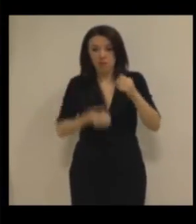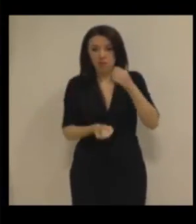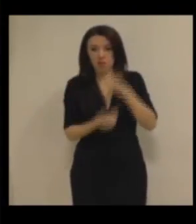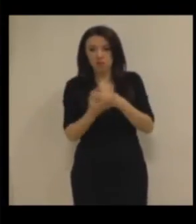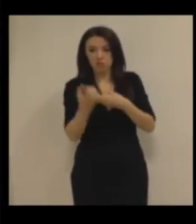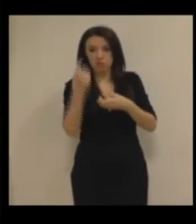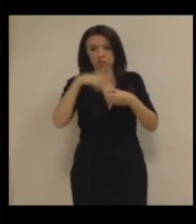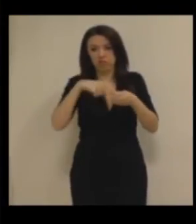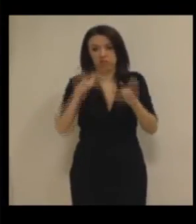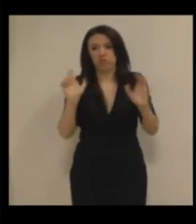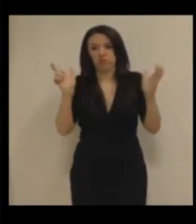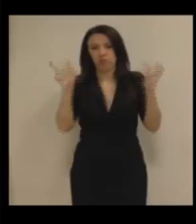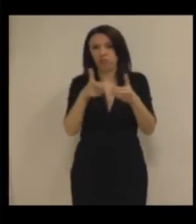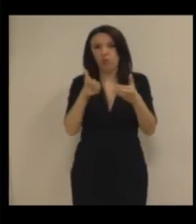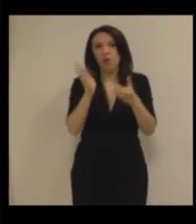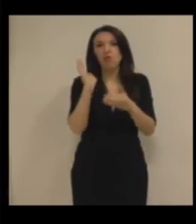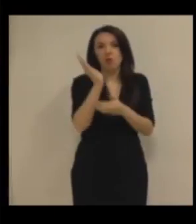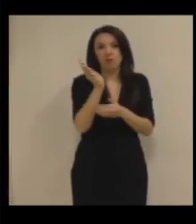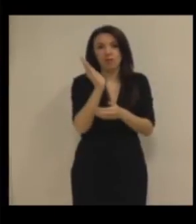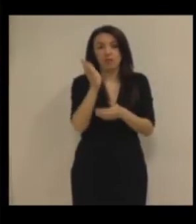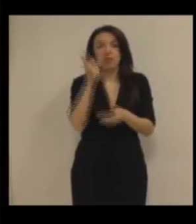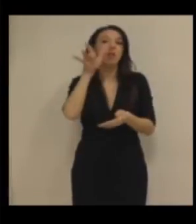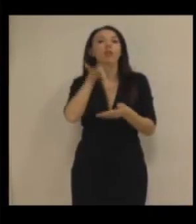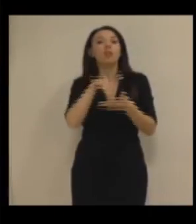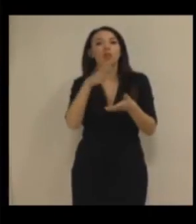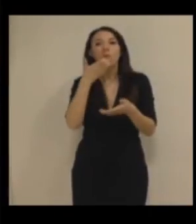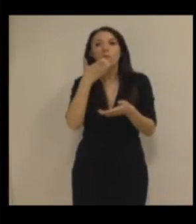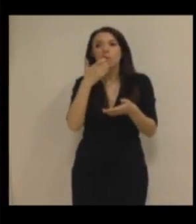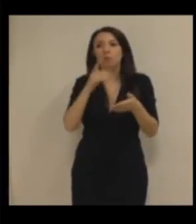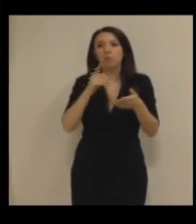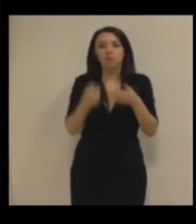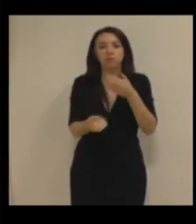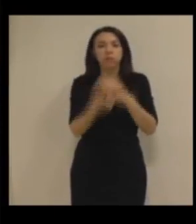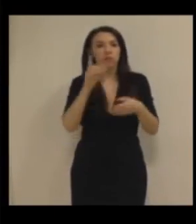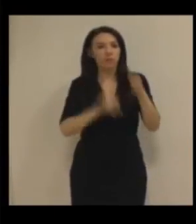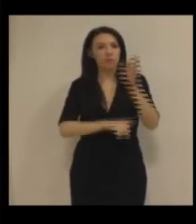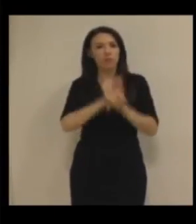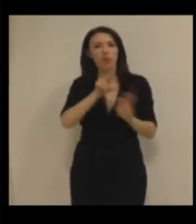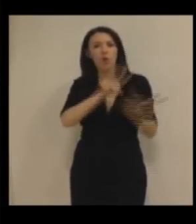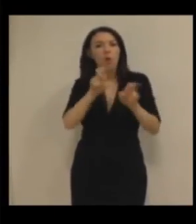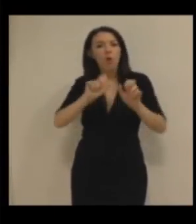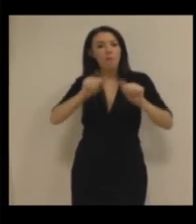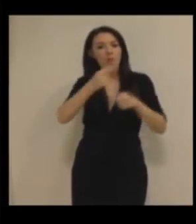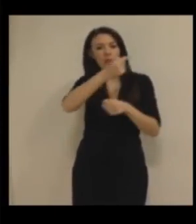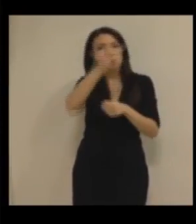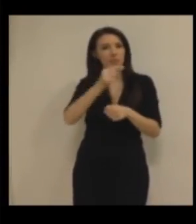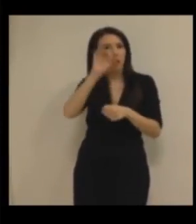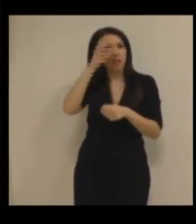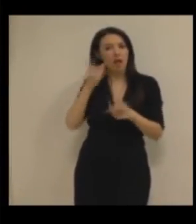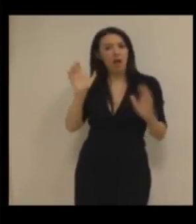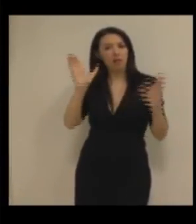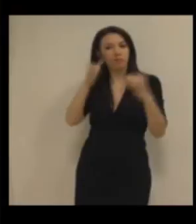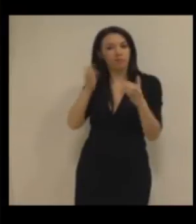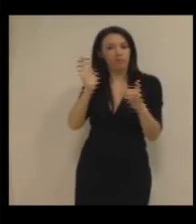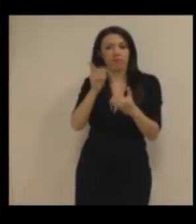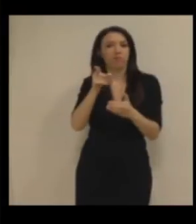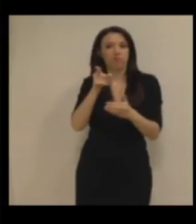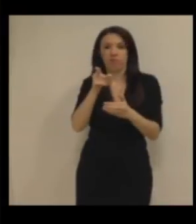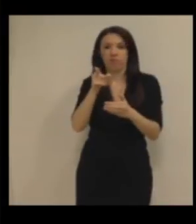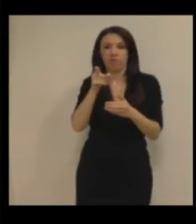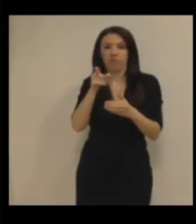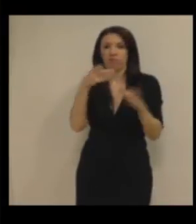con la población afectada. La población afectada, cuando se saca un nuevo desarrollo, se empieza a diseñar la idea, es toda,